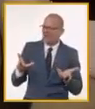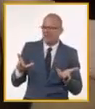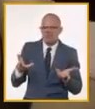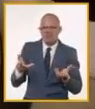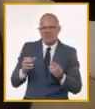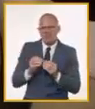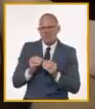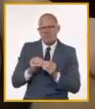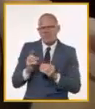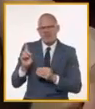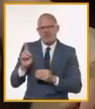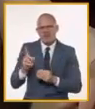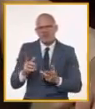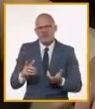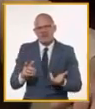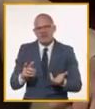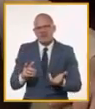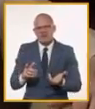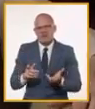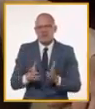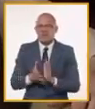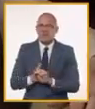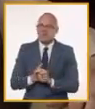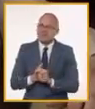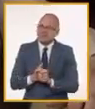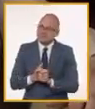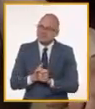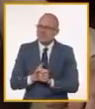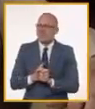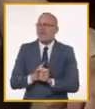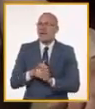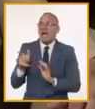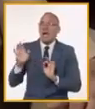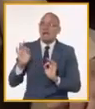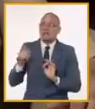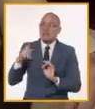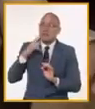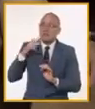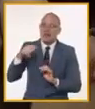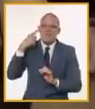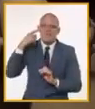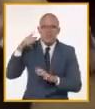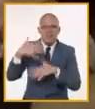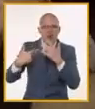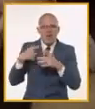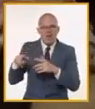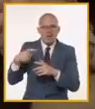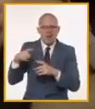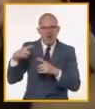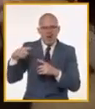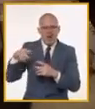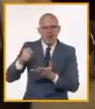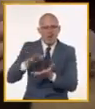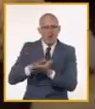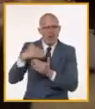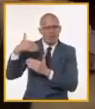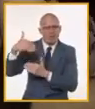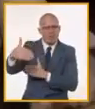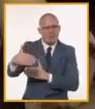nosotros en una tarde. Y dejaban la reunión para el otro día, y aquello se convirtió en un poco de